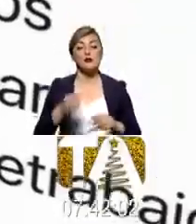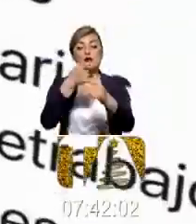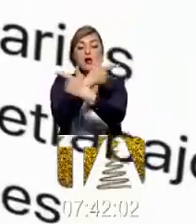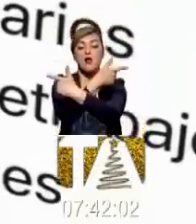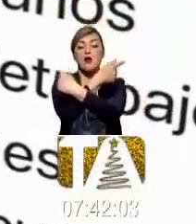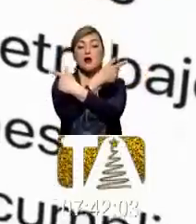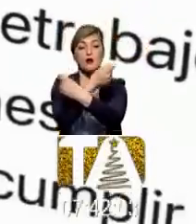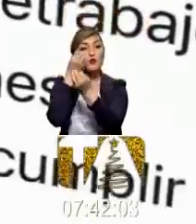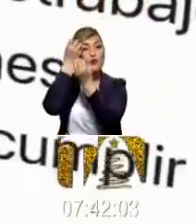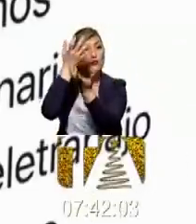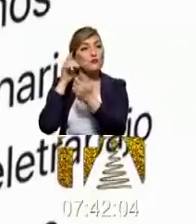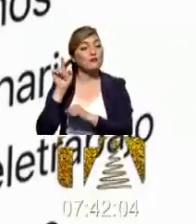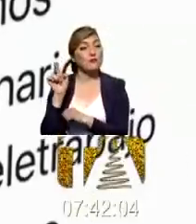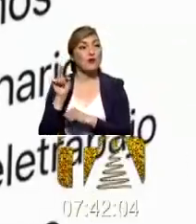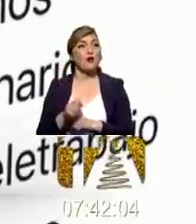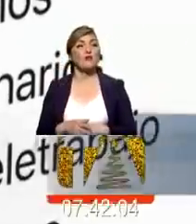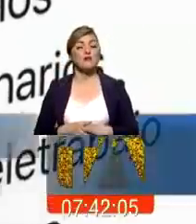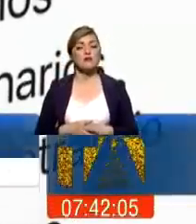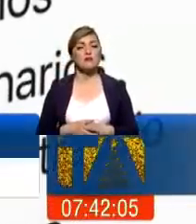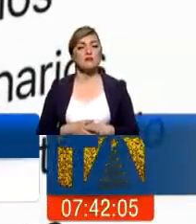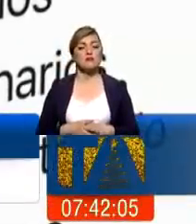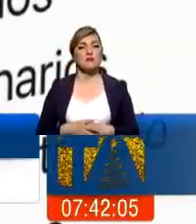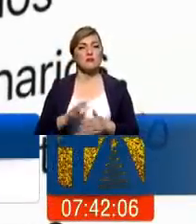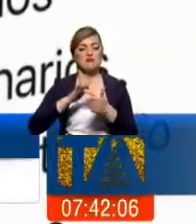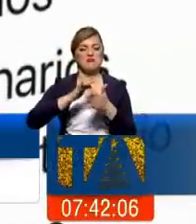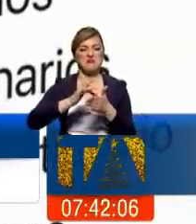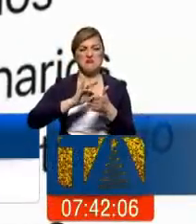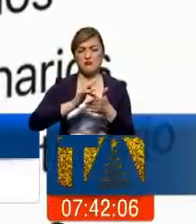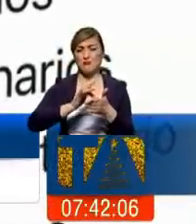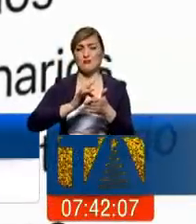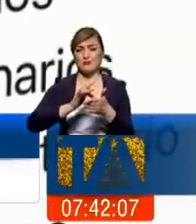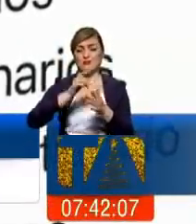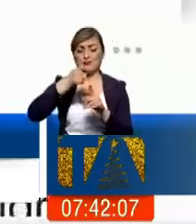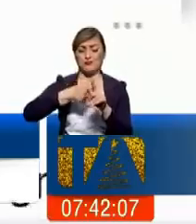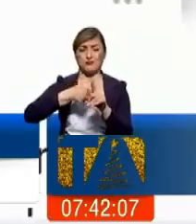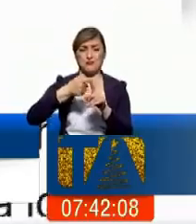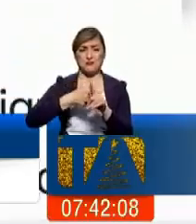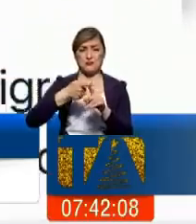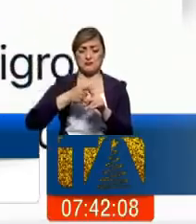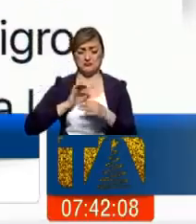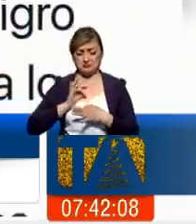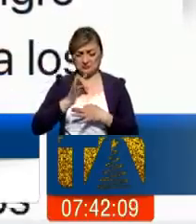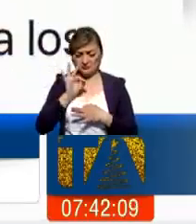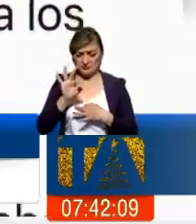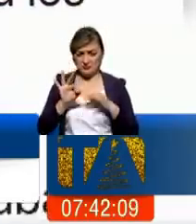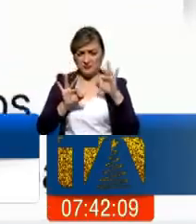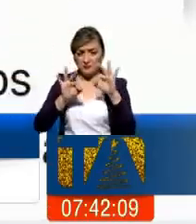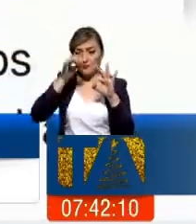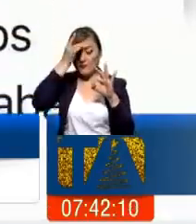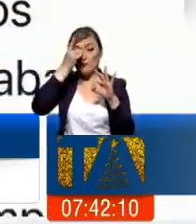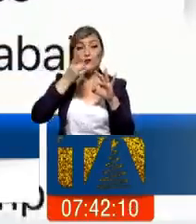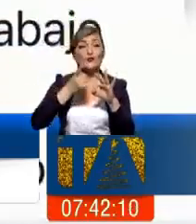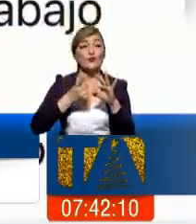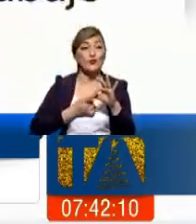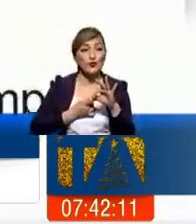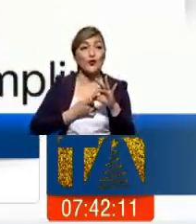en Twitter, señaló que siendo coherentes con el peligro que representa este mes para los riesgos de contagio, han decidido y